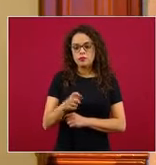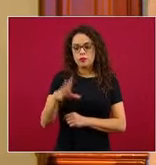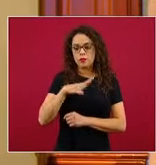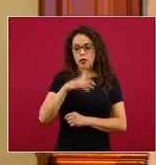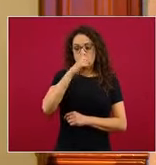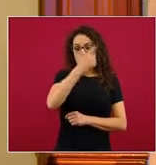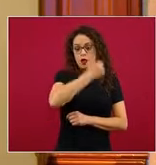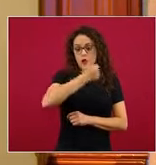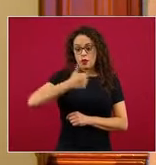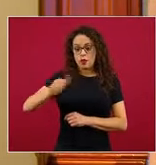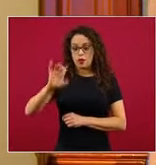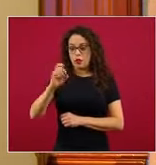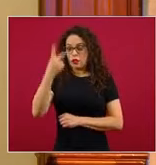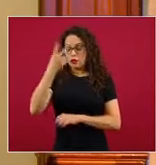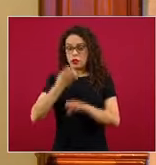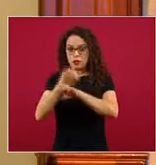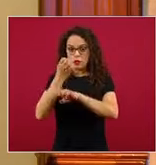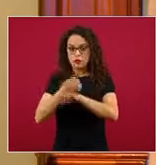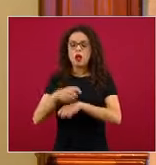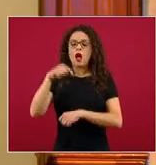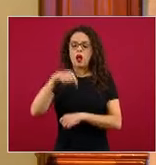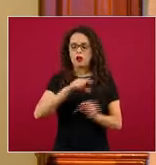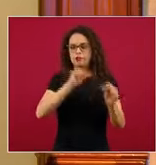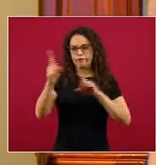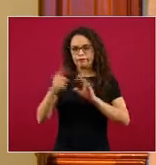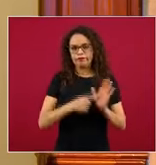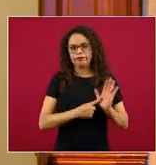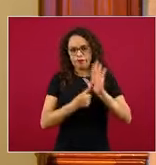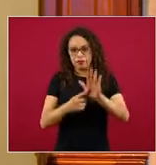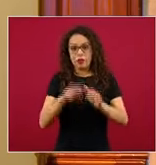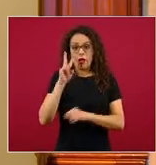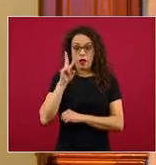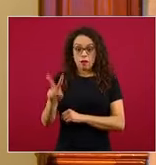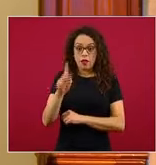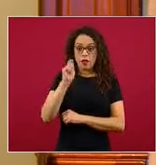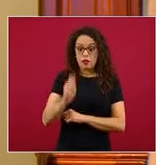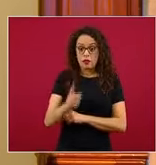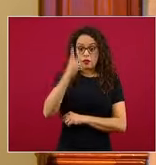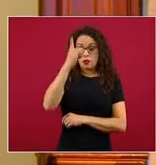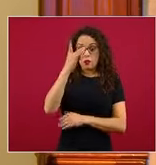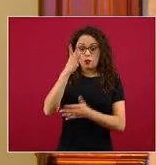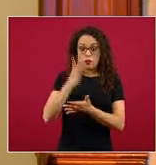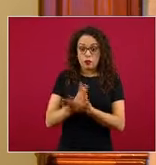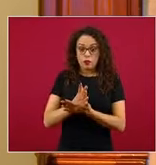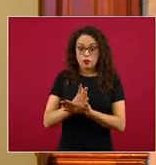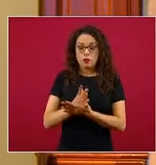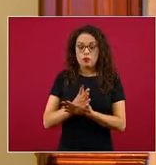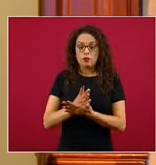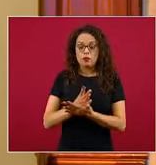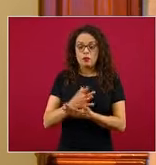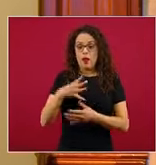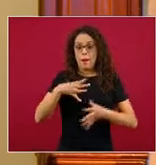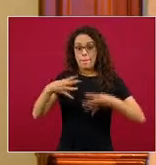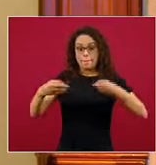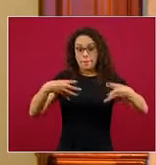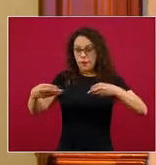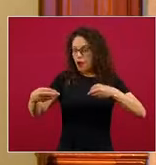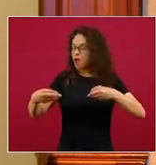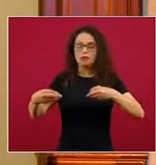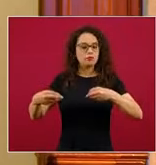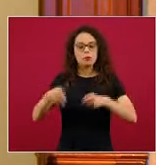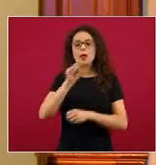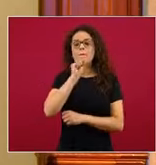cada una de las 32 entidades federativas, en donde no solamente veremos el comportamiento de la actividad epidémica, sino también